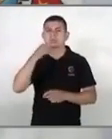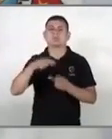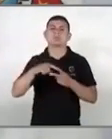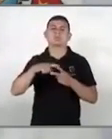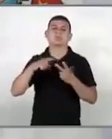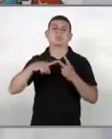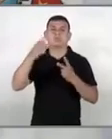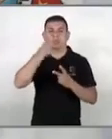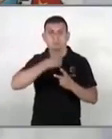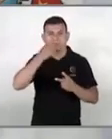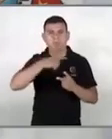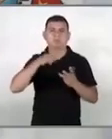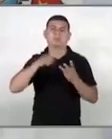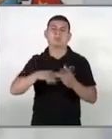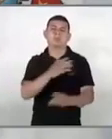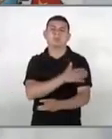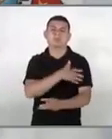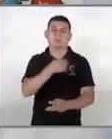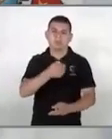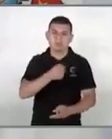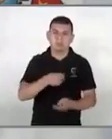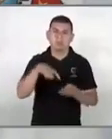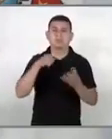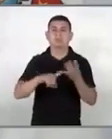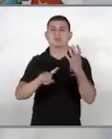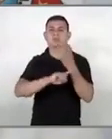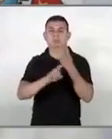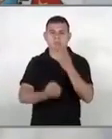con diabetes, hipertensión,